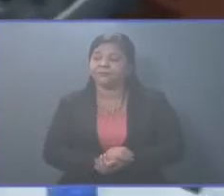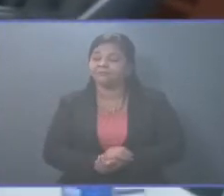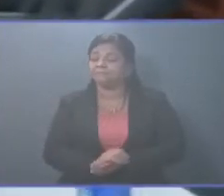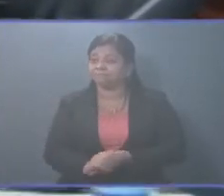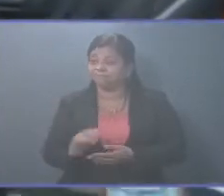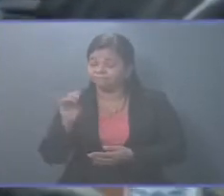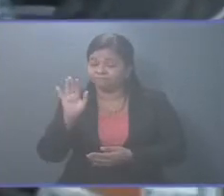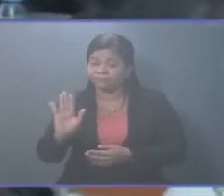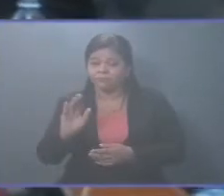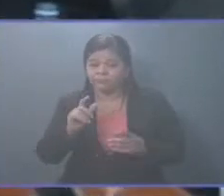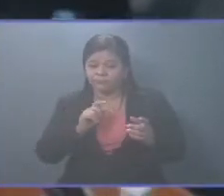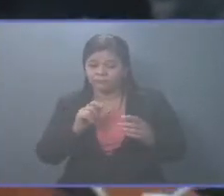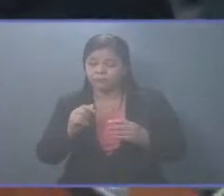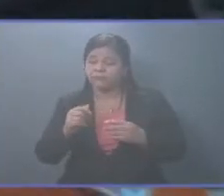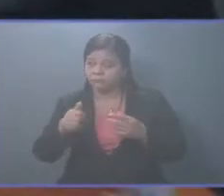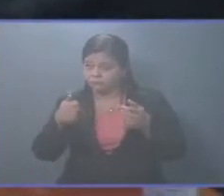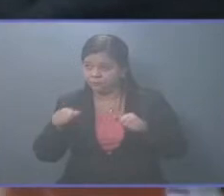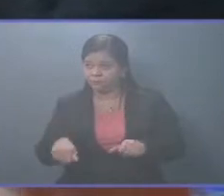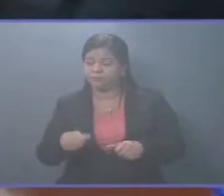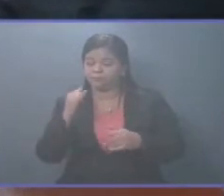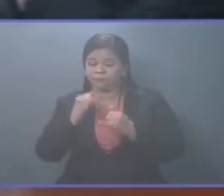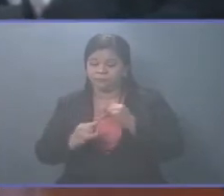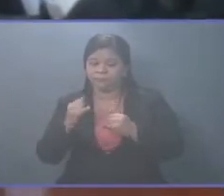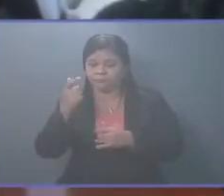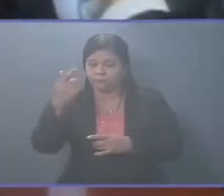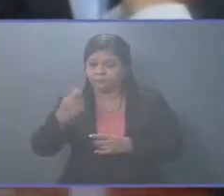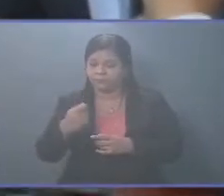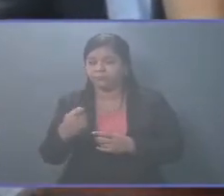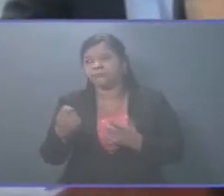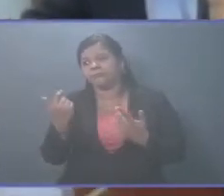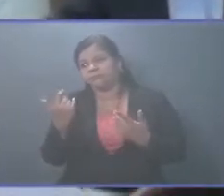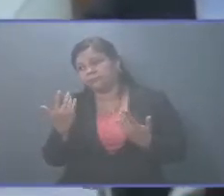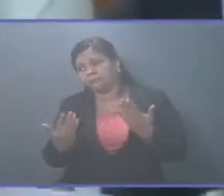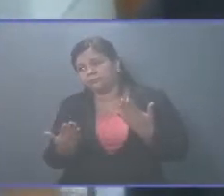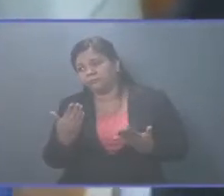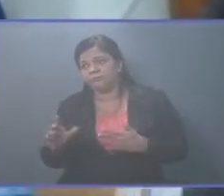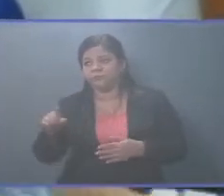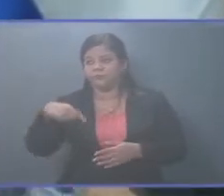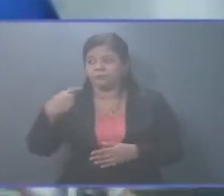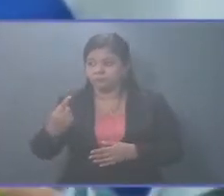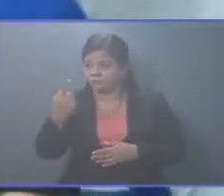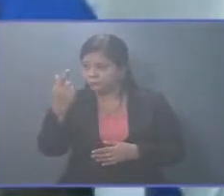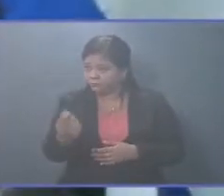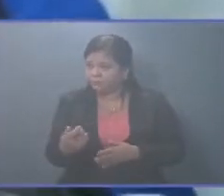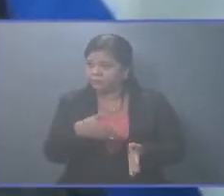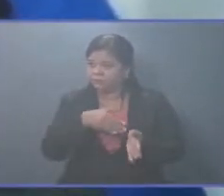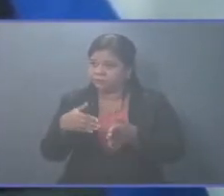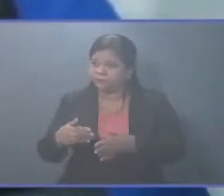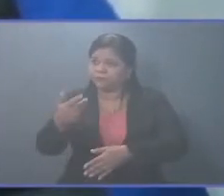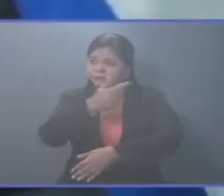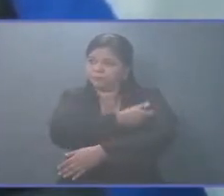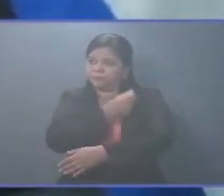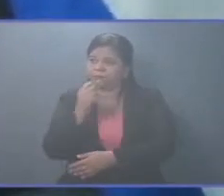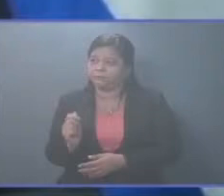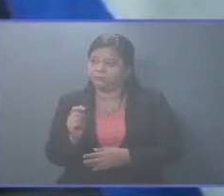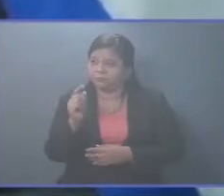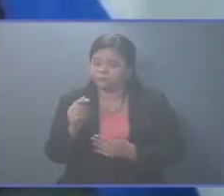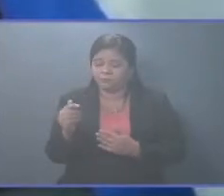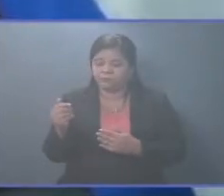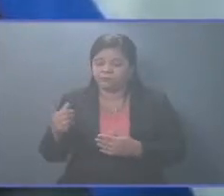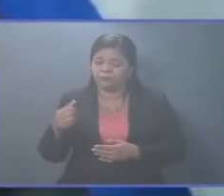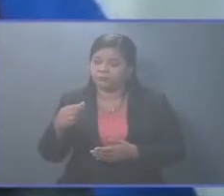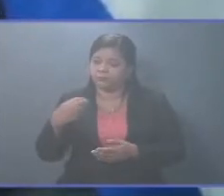tendría el aval de ustedes para que, si viene al final del mes o a inicios del otro mes, se comience a utilizar en la población, en la primera línea y otras